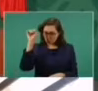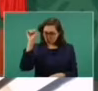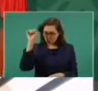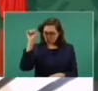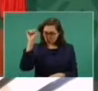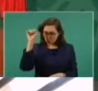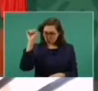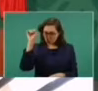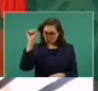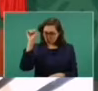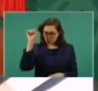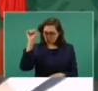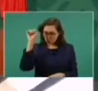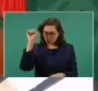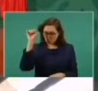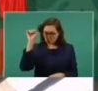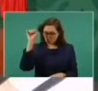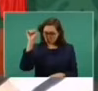de Aviación?